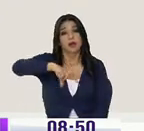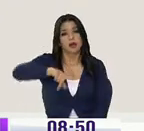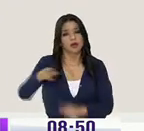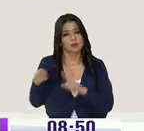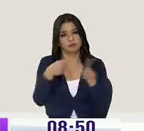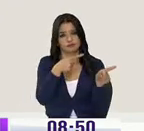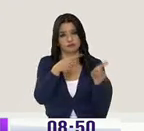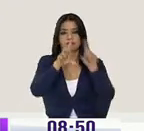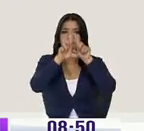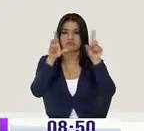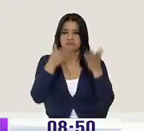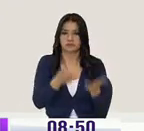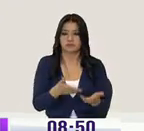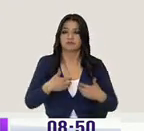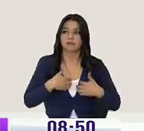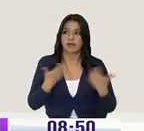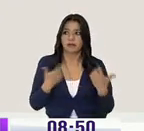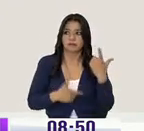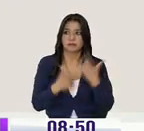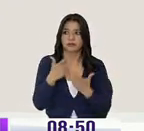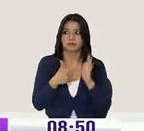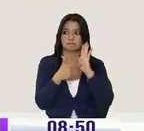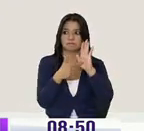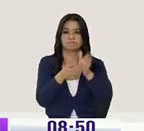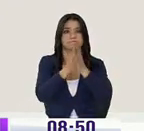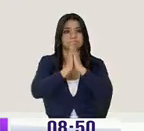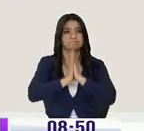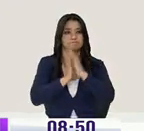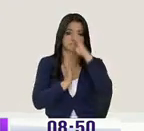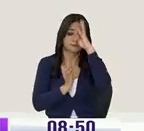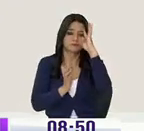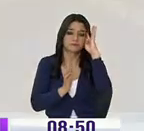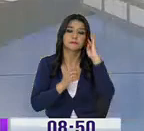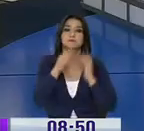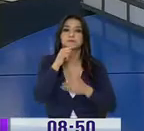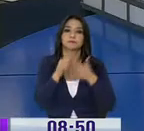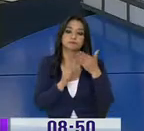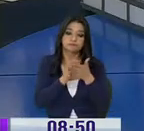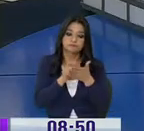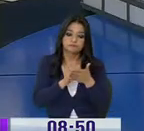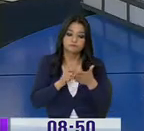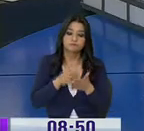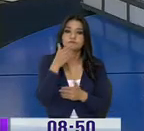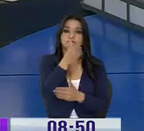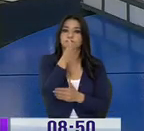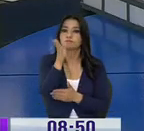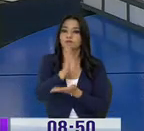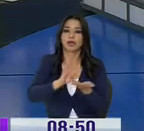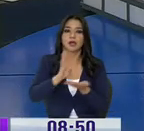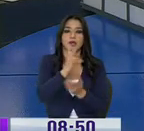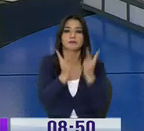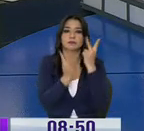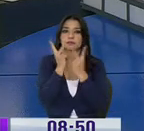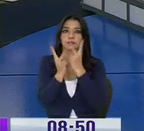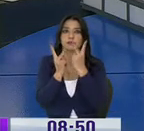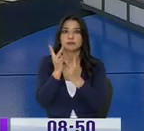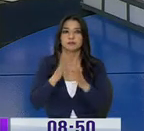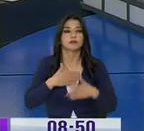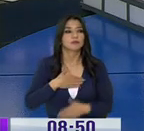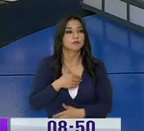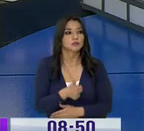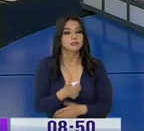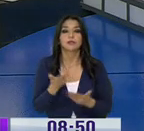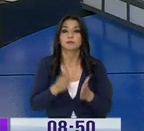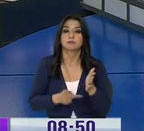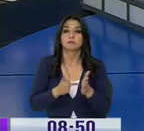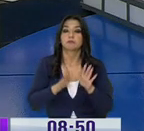dejamos las quejas ciudadanas. Ya anoté varias quejas también para ir a sus barrios y visitarles. Vaya. Para ver qué es lo que está